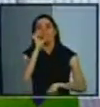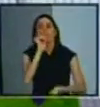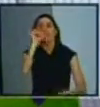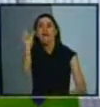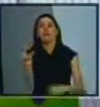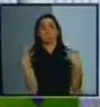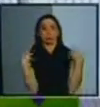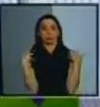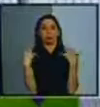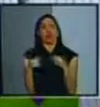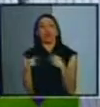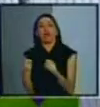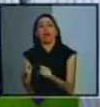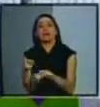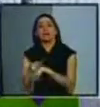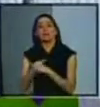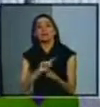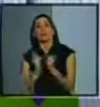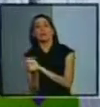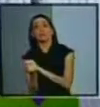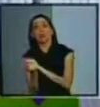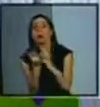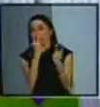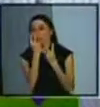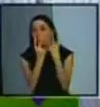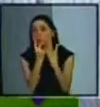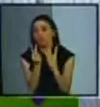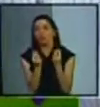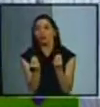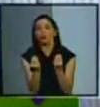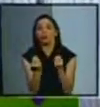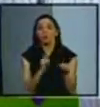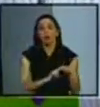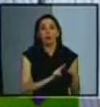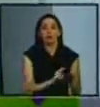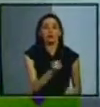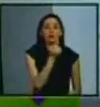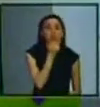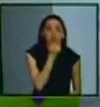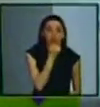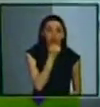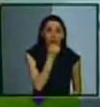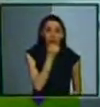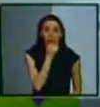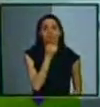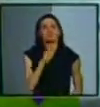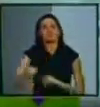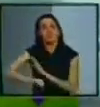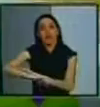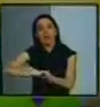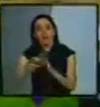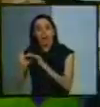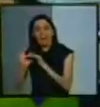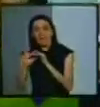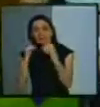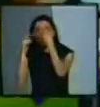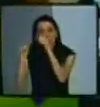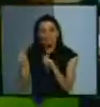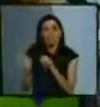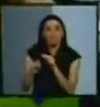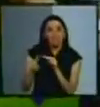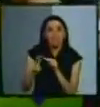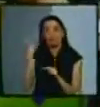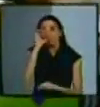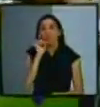o podemos gastar nuestro tiempo en ver cómo podemos enmendar los errores? La Alianza en pleno revisa sus acciones y busca